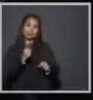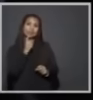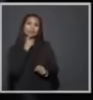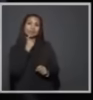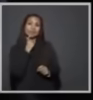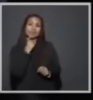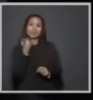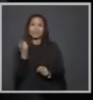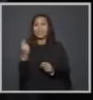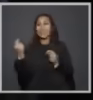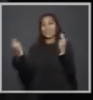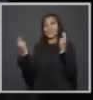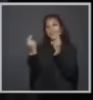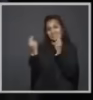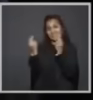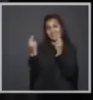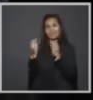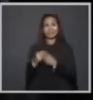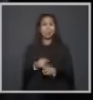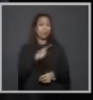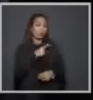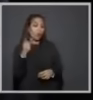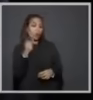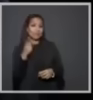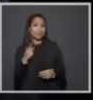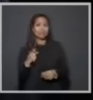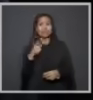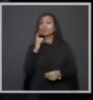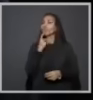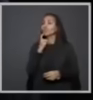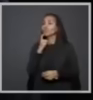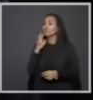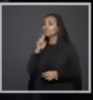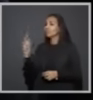Es necesario. Pobreza.